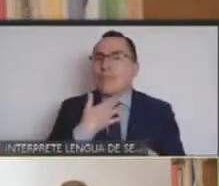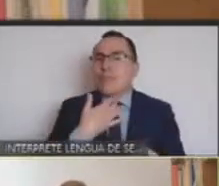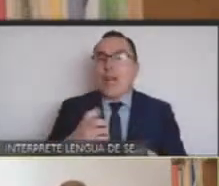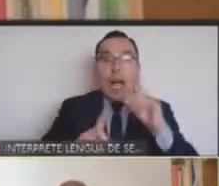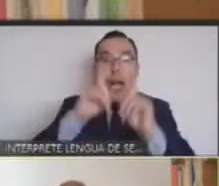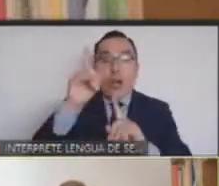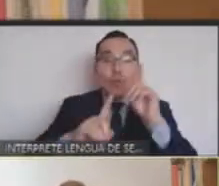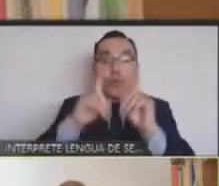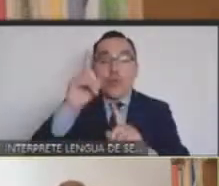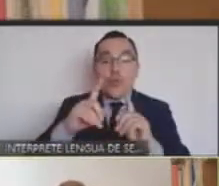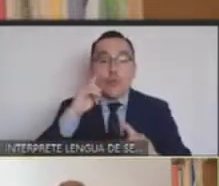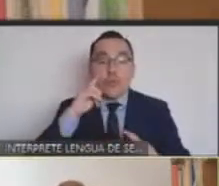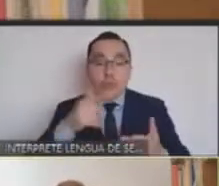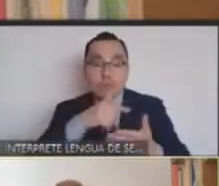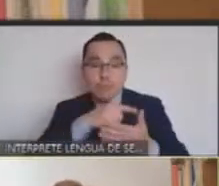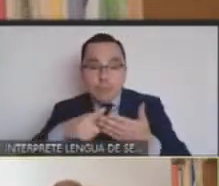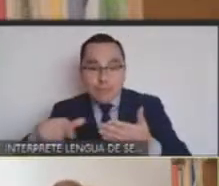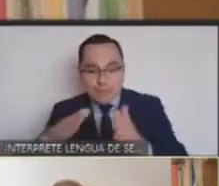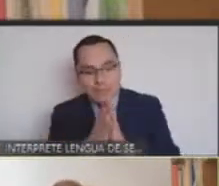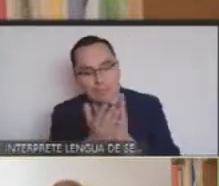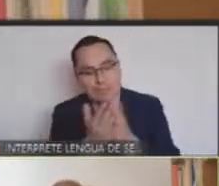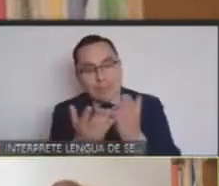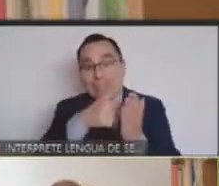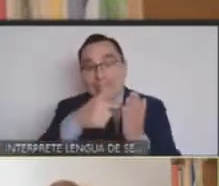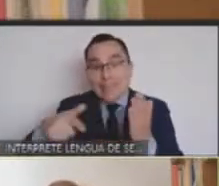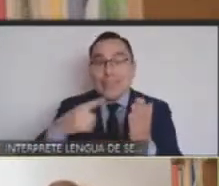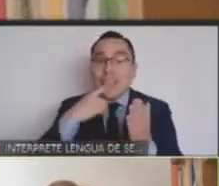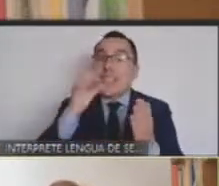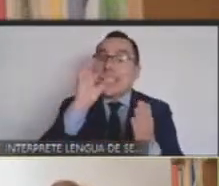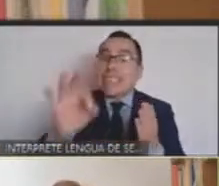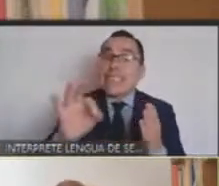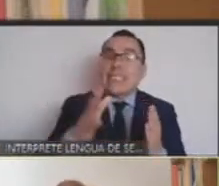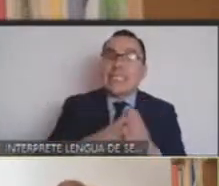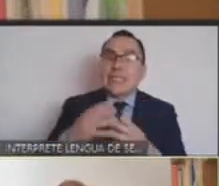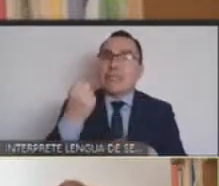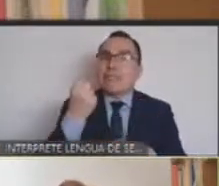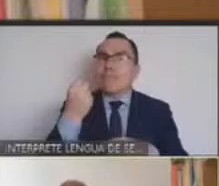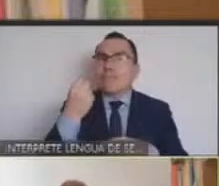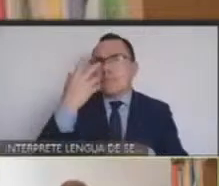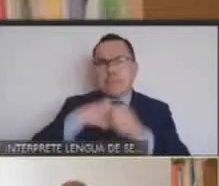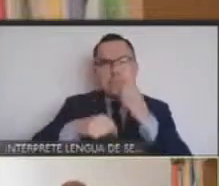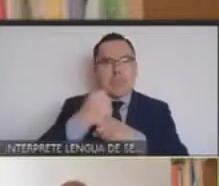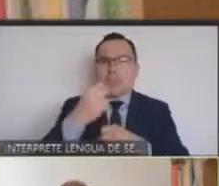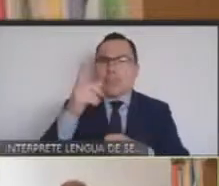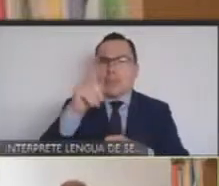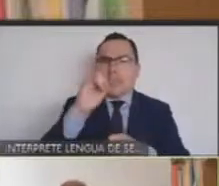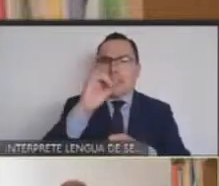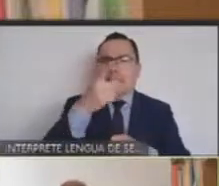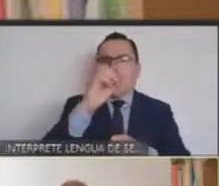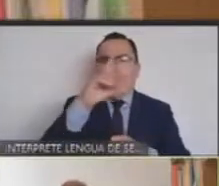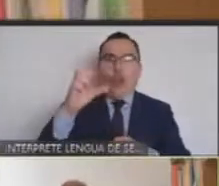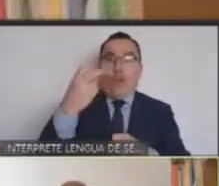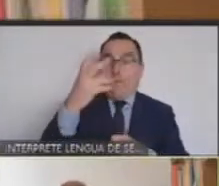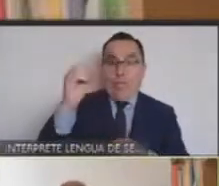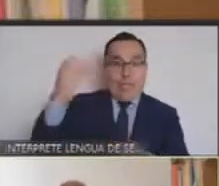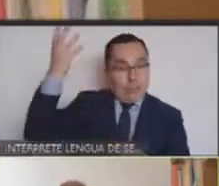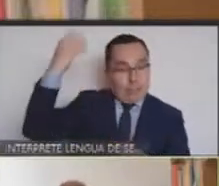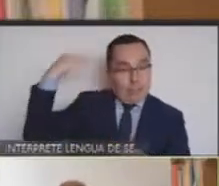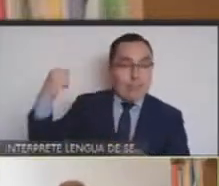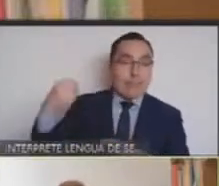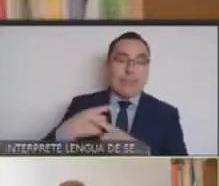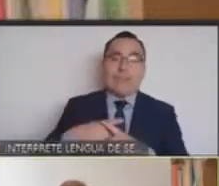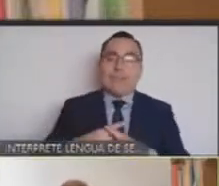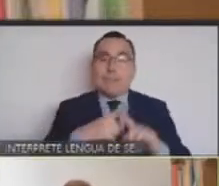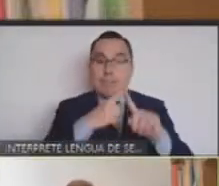autores la atribuyen a que durante el siglo XX o hasta el siglo XX existía